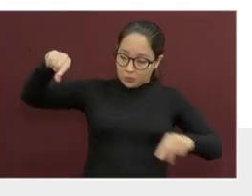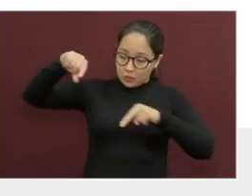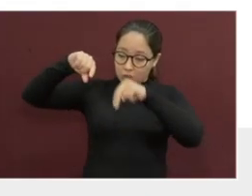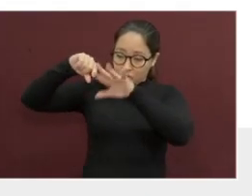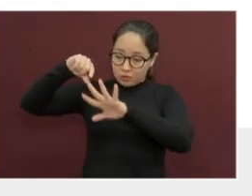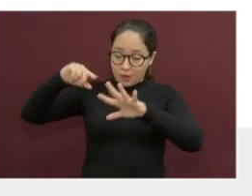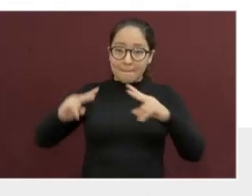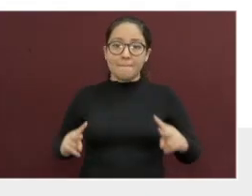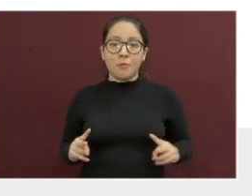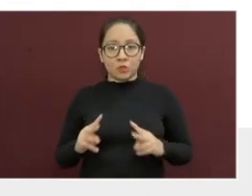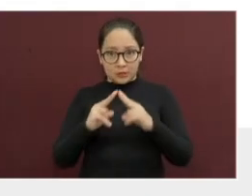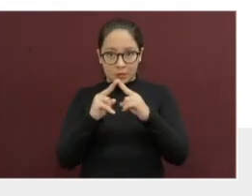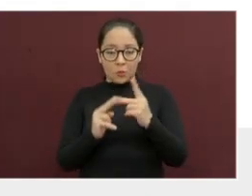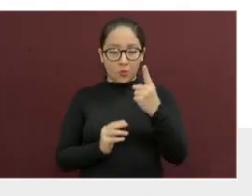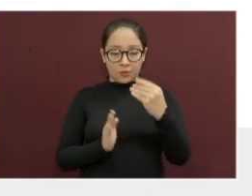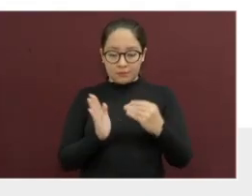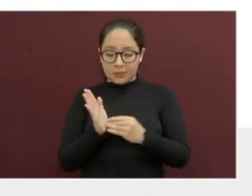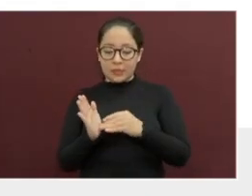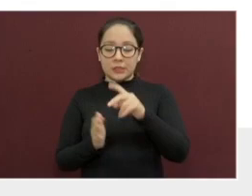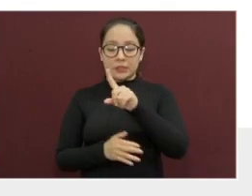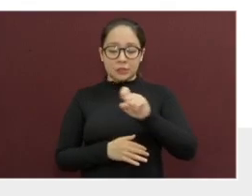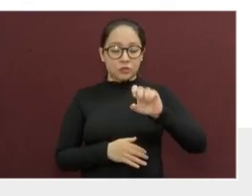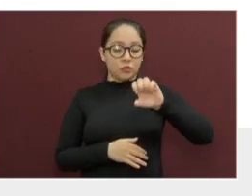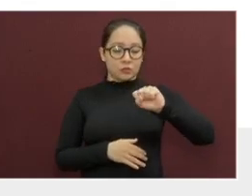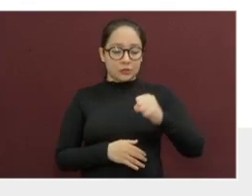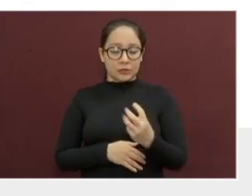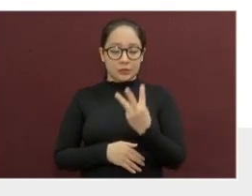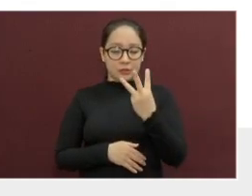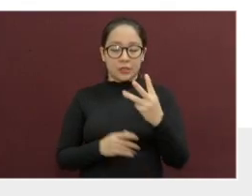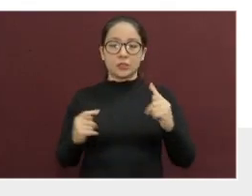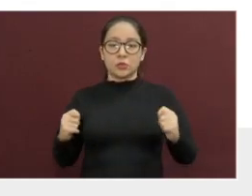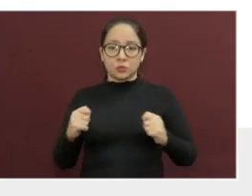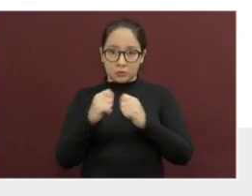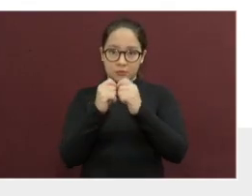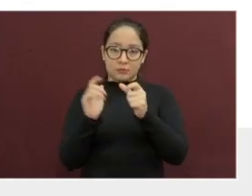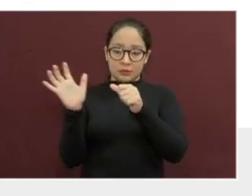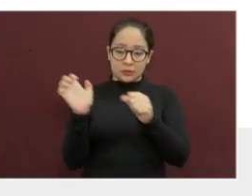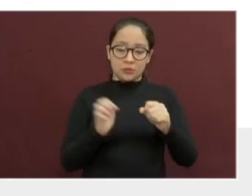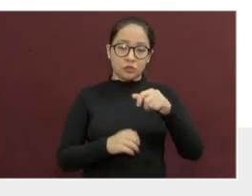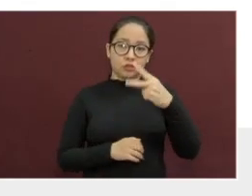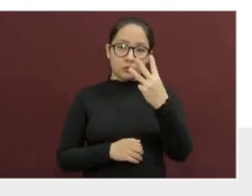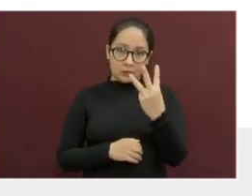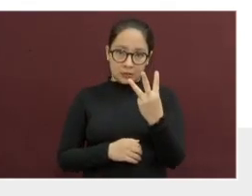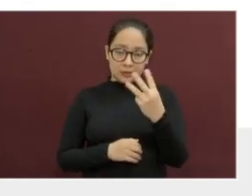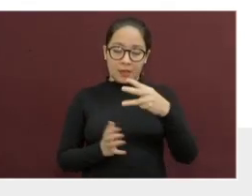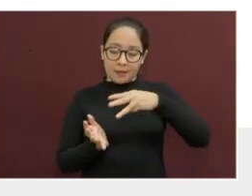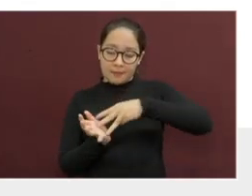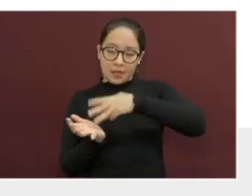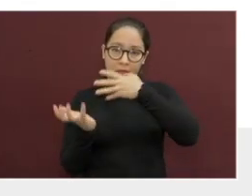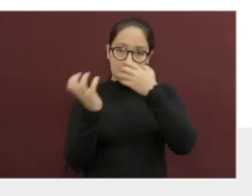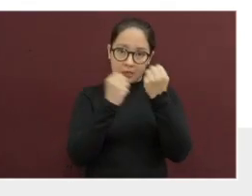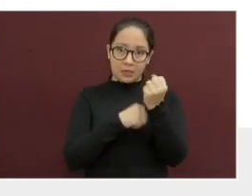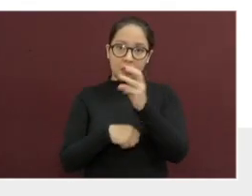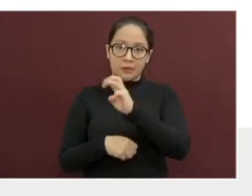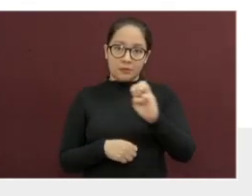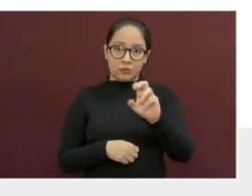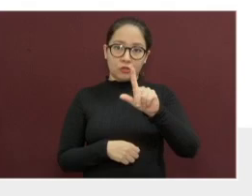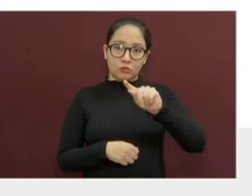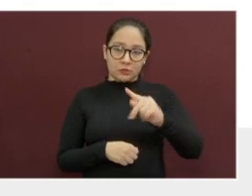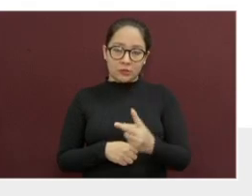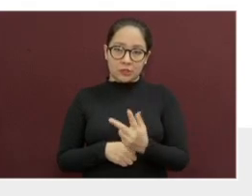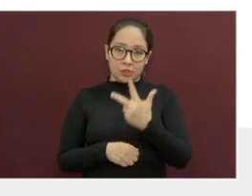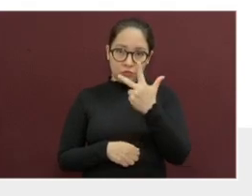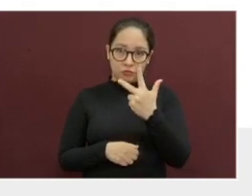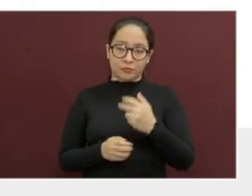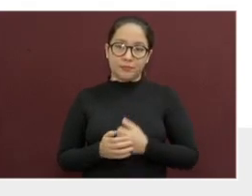rica con 1.163 tuxpan con 603 y martínez de la torre 378